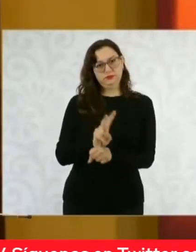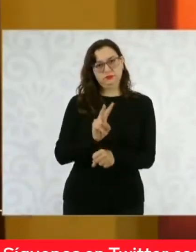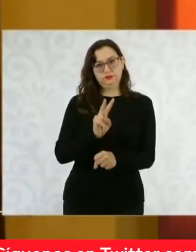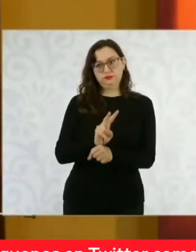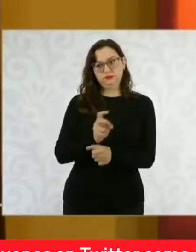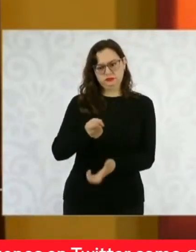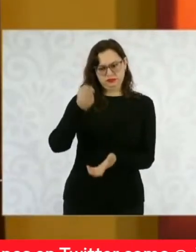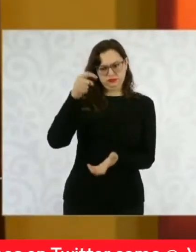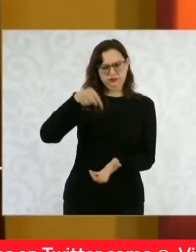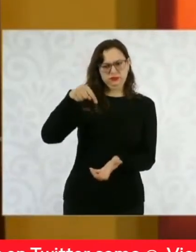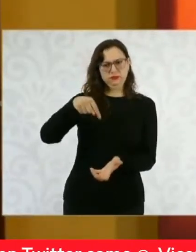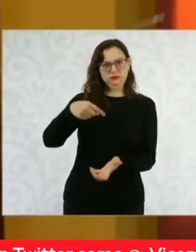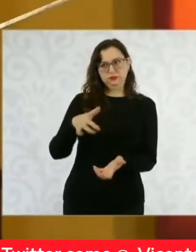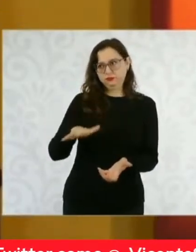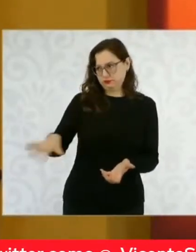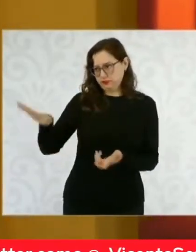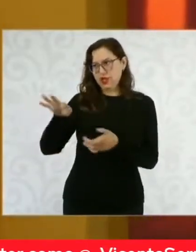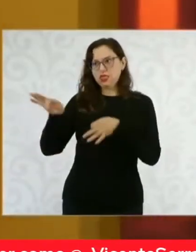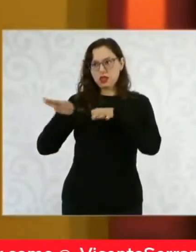los trabajadores.